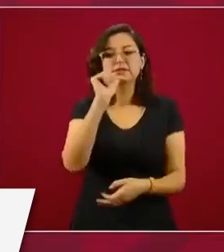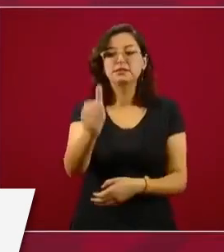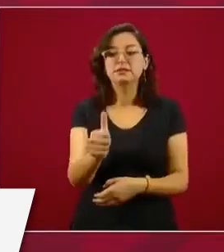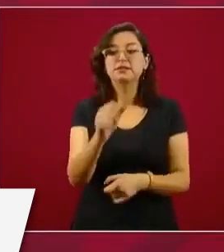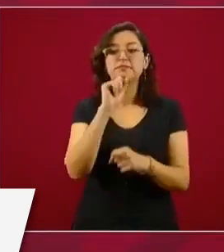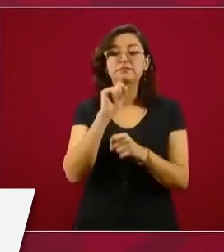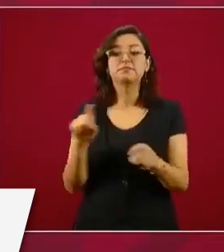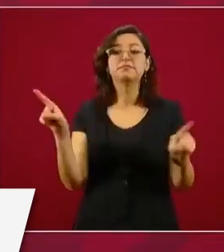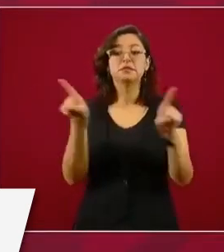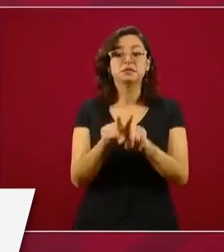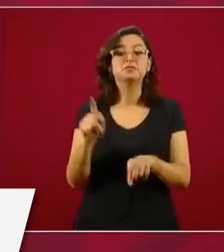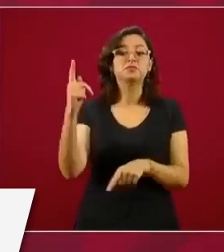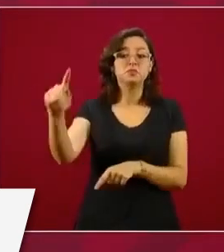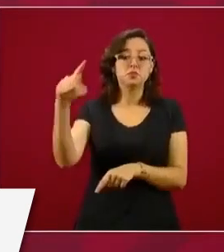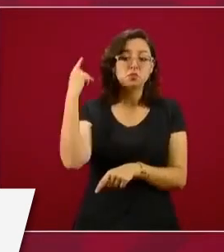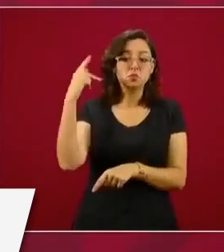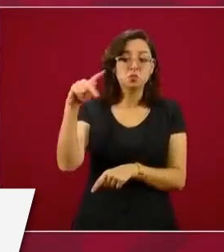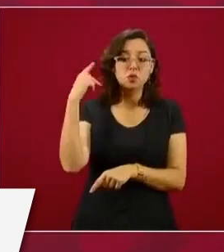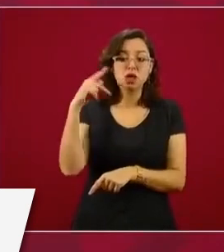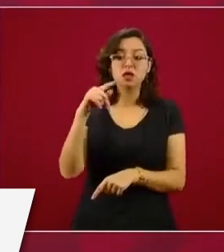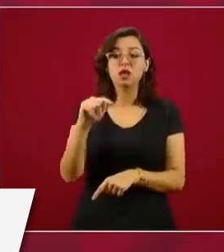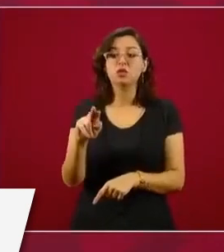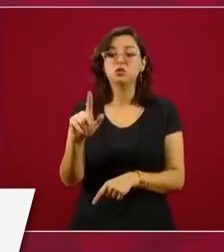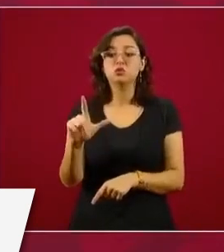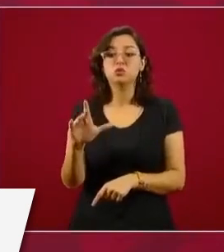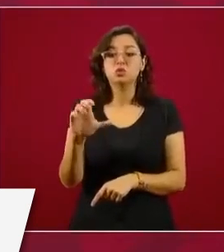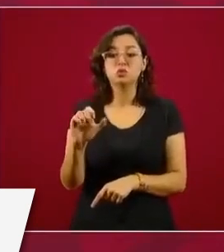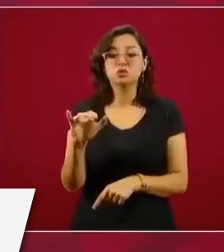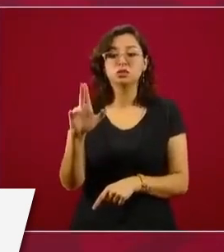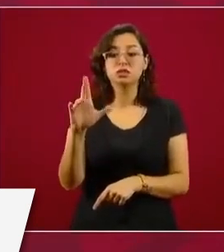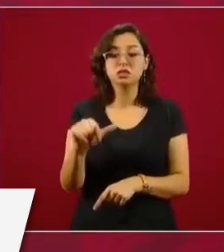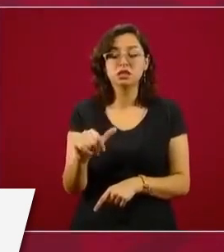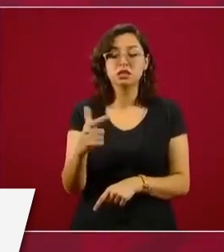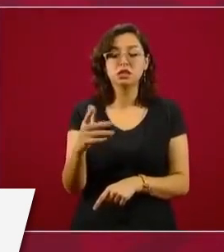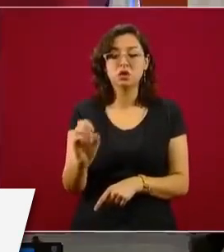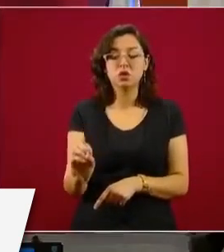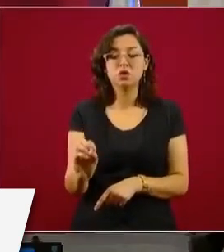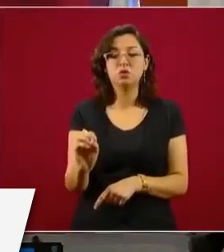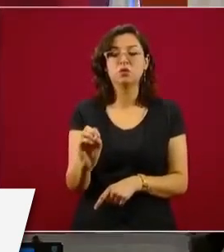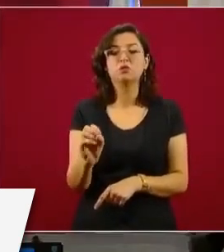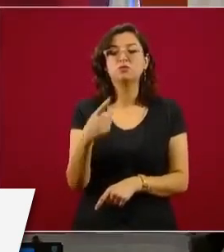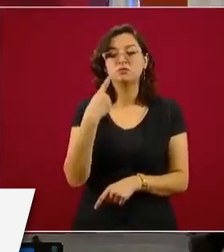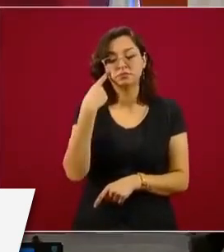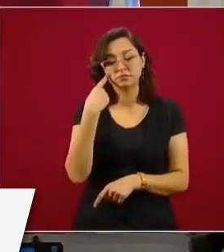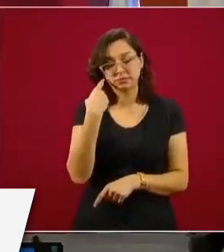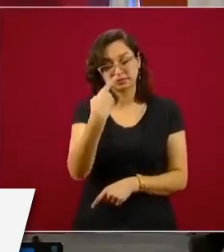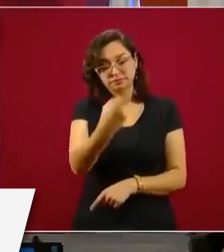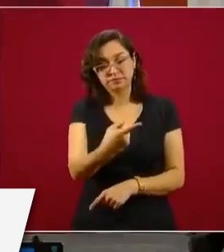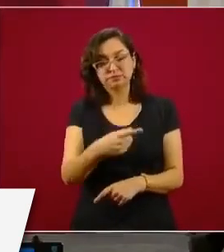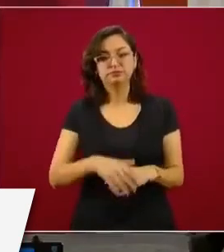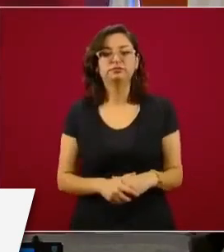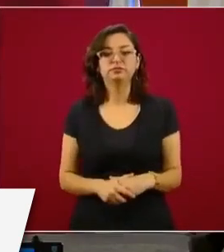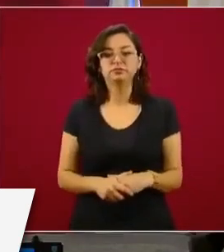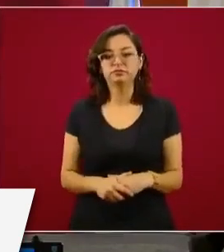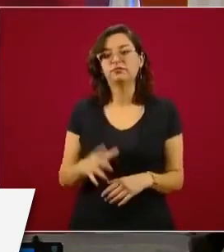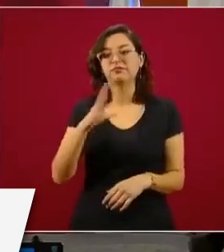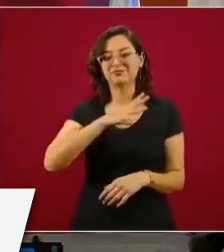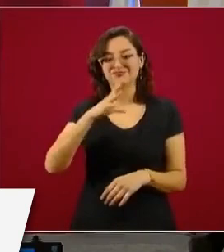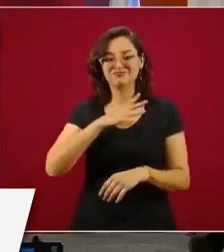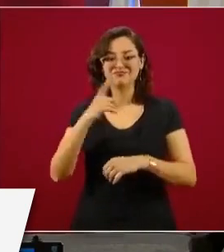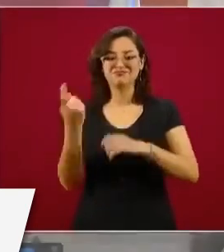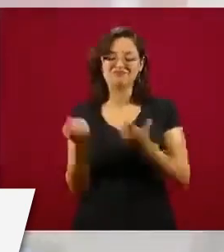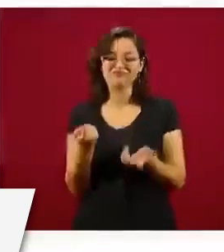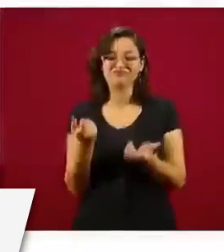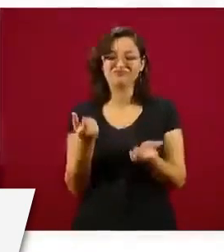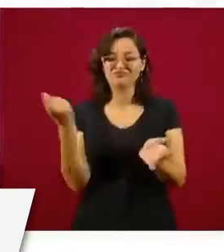completos en Puebla, en Tulcingo, Puebla, esta gasolinera en donde encontramos un rastrillo,